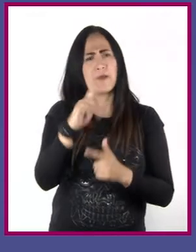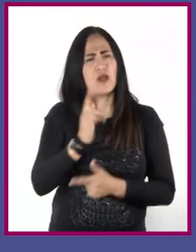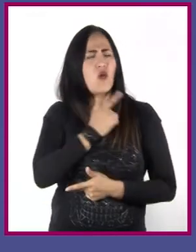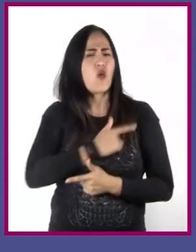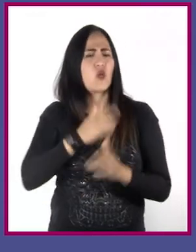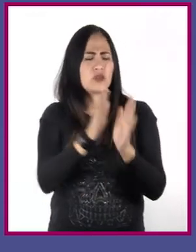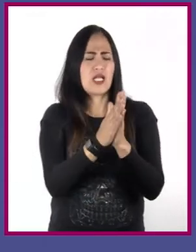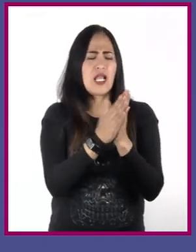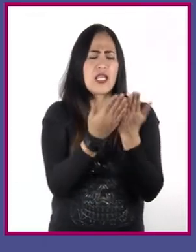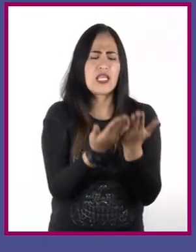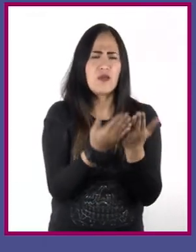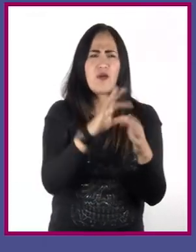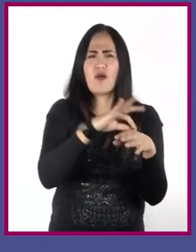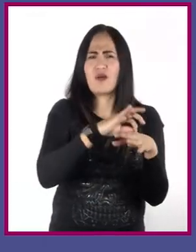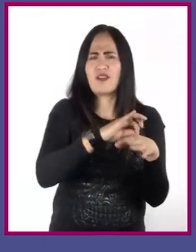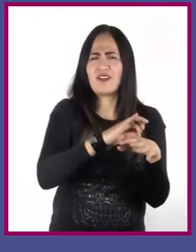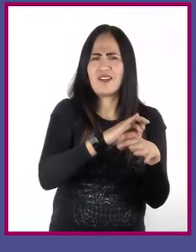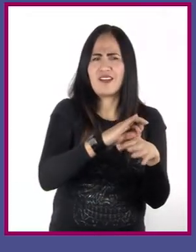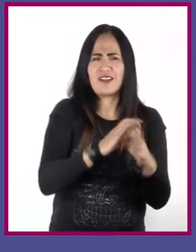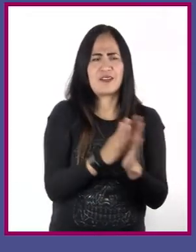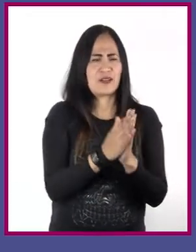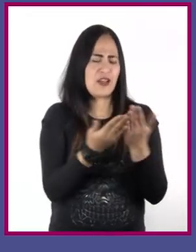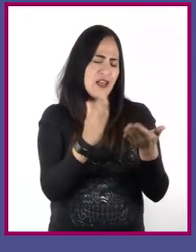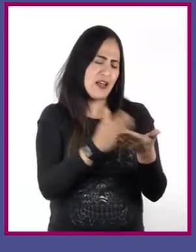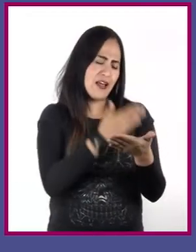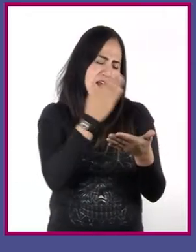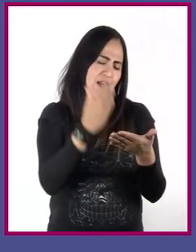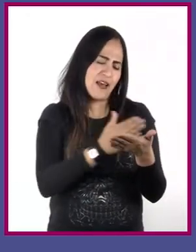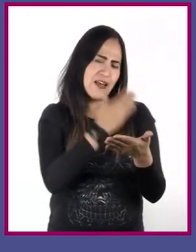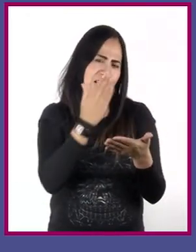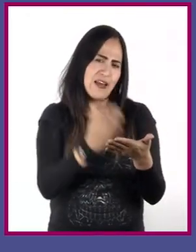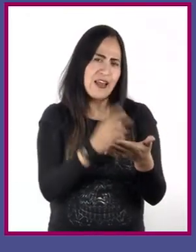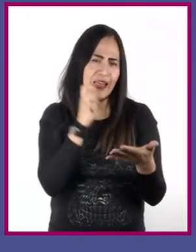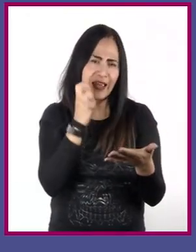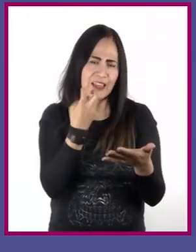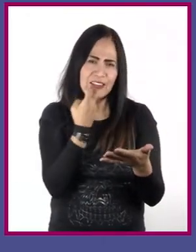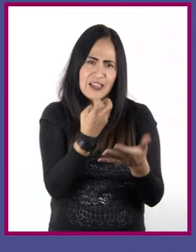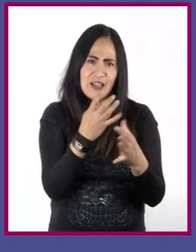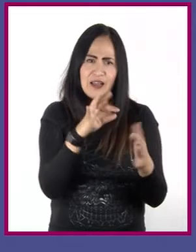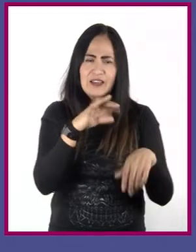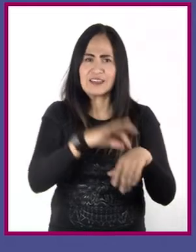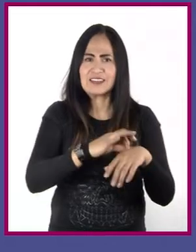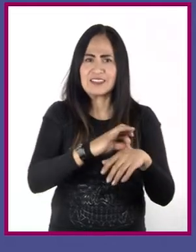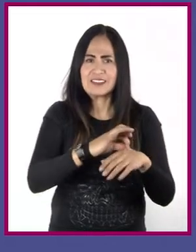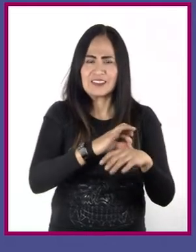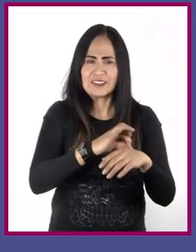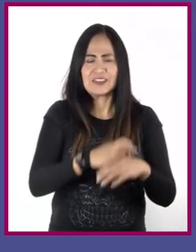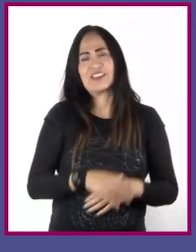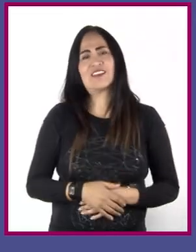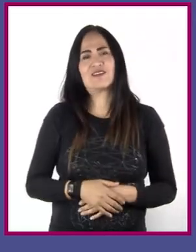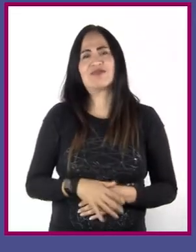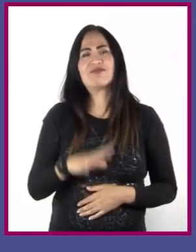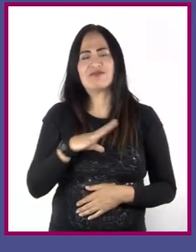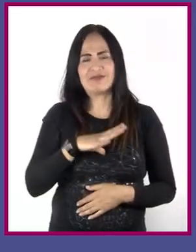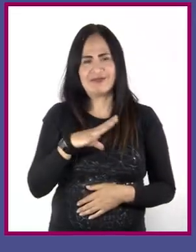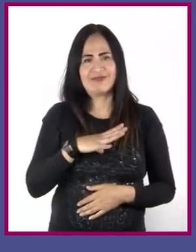físico porque además de dar una sensación diferente, está ahí, en medio del mundo y en medio de todos. ¿Qué te